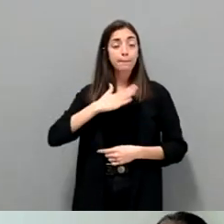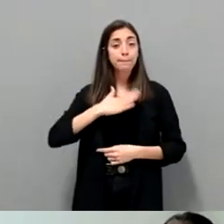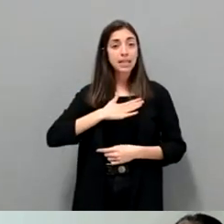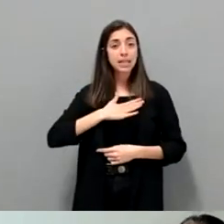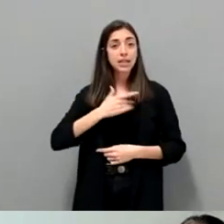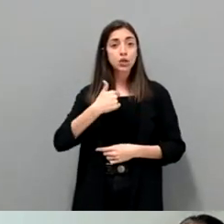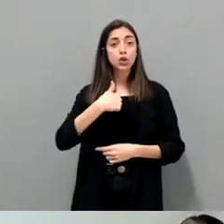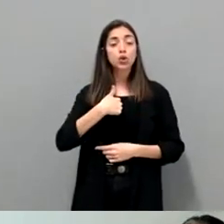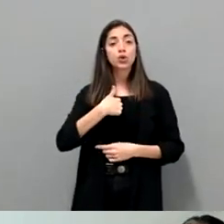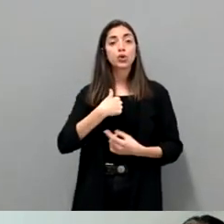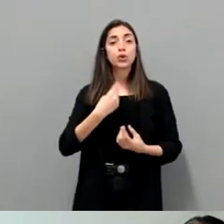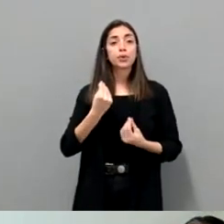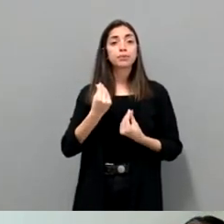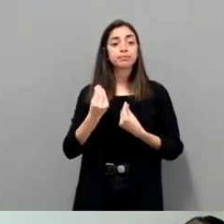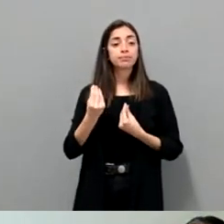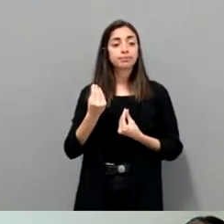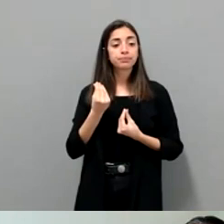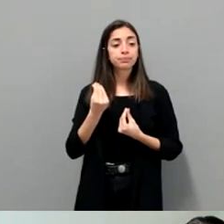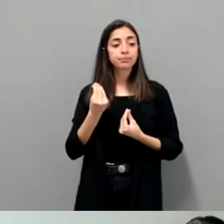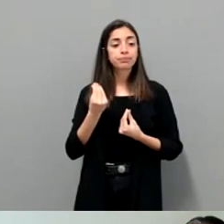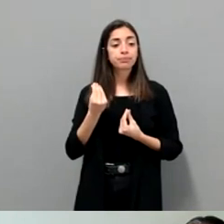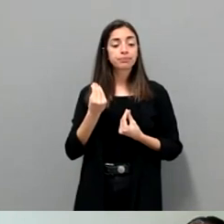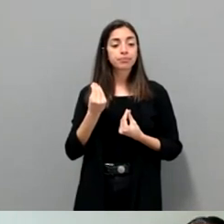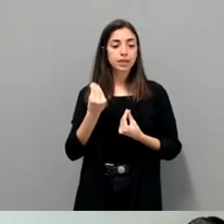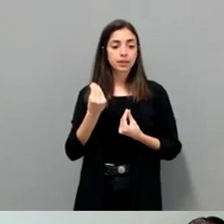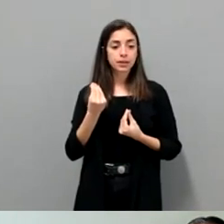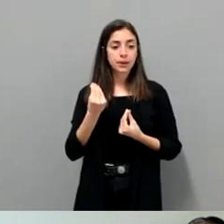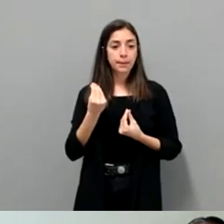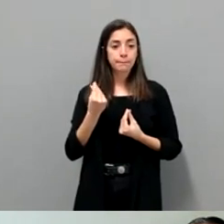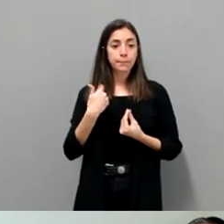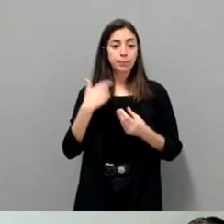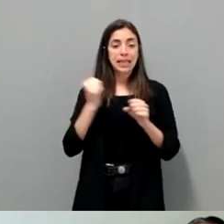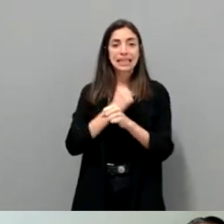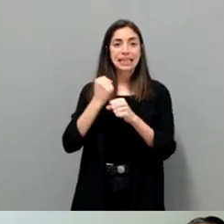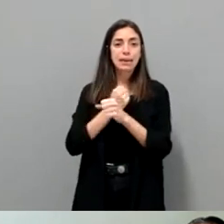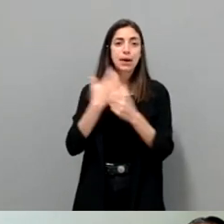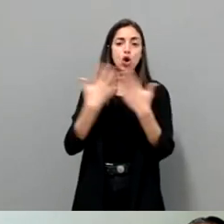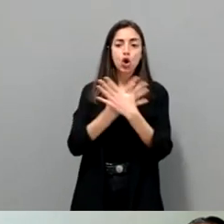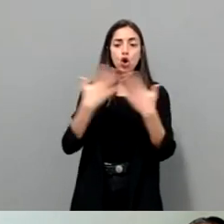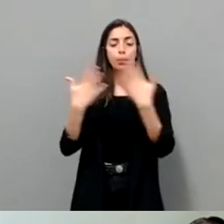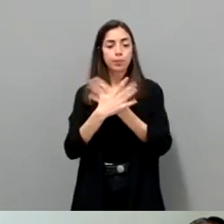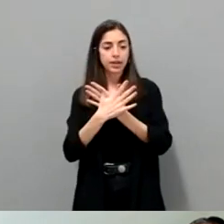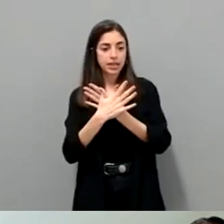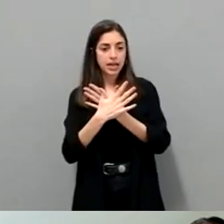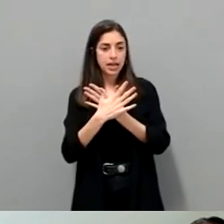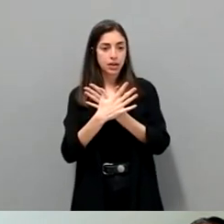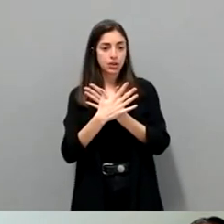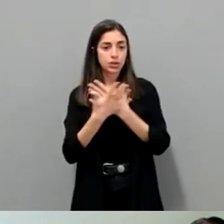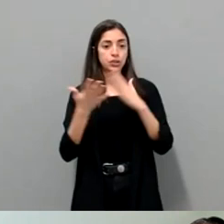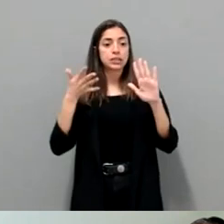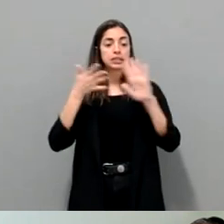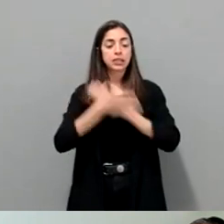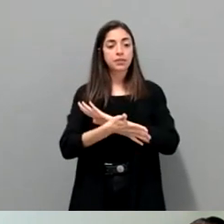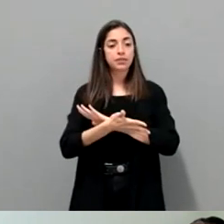Yo tengo muy claro que sería un trabajo combinado, que se viera ese trabajo como